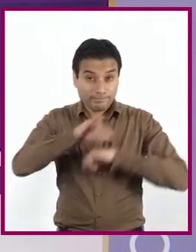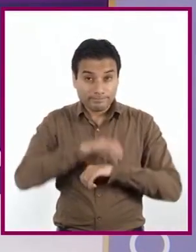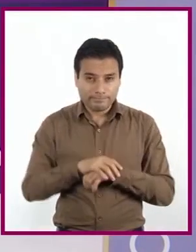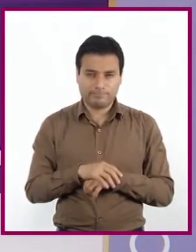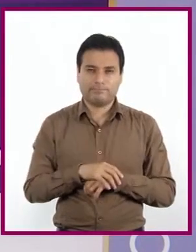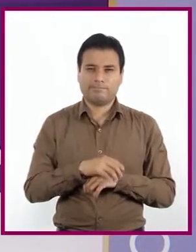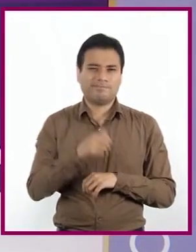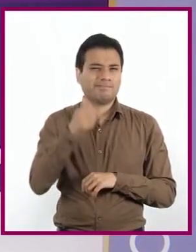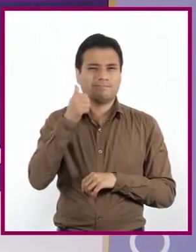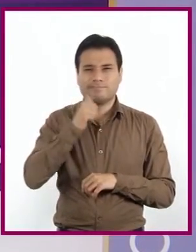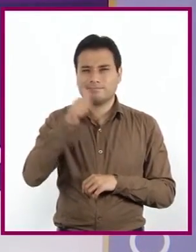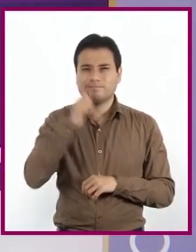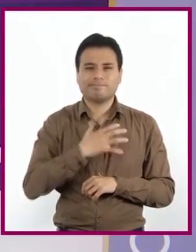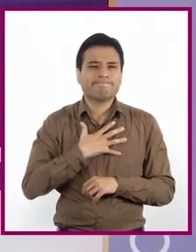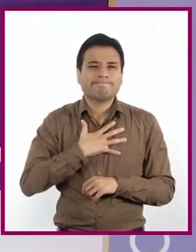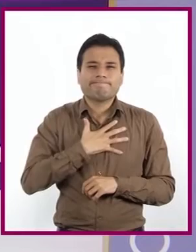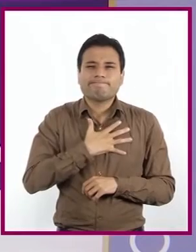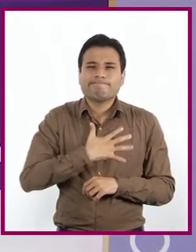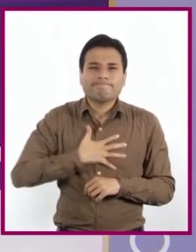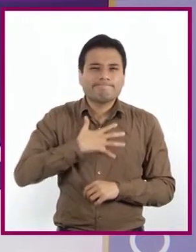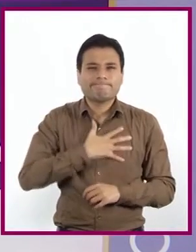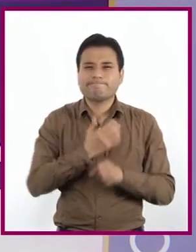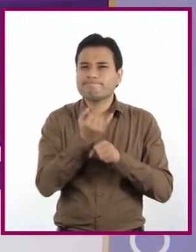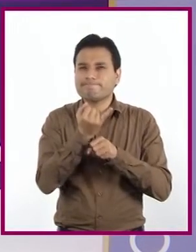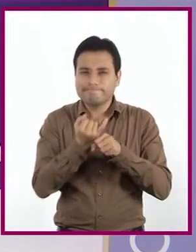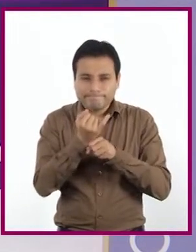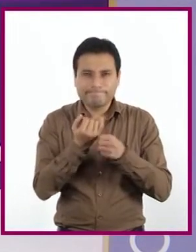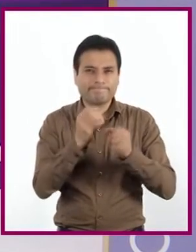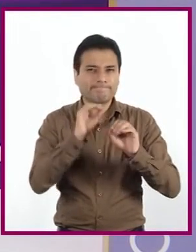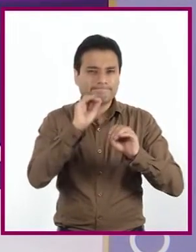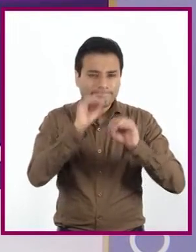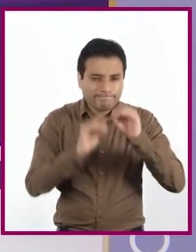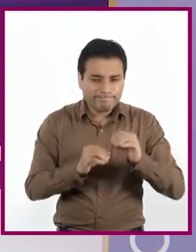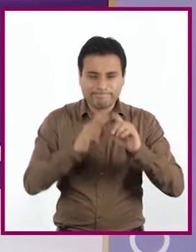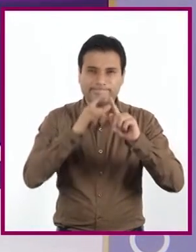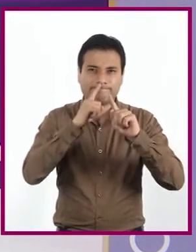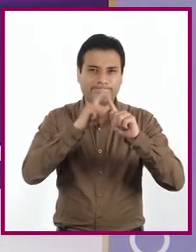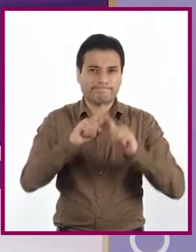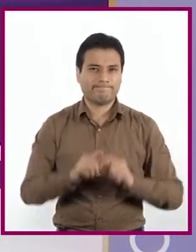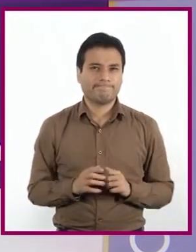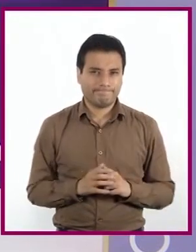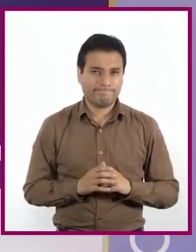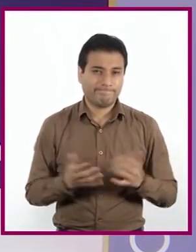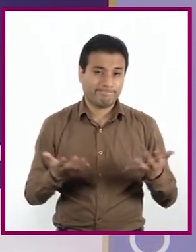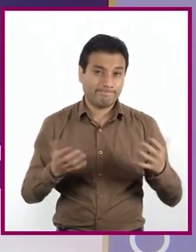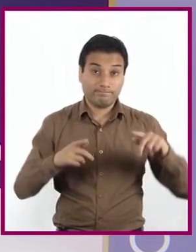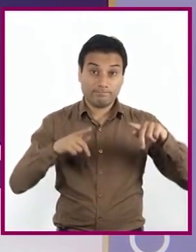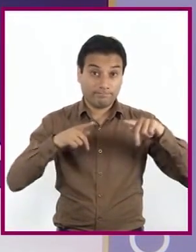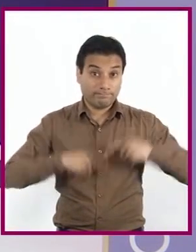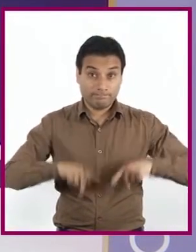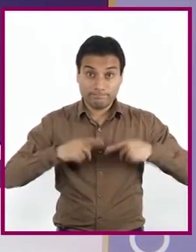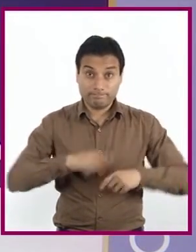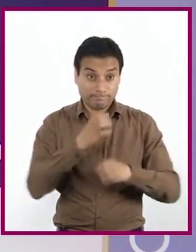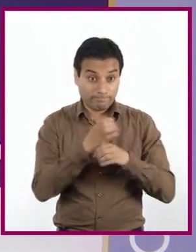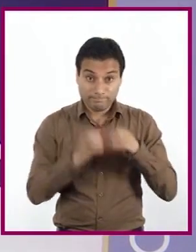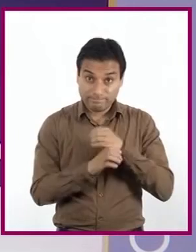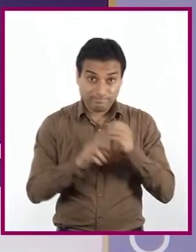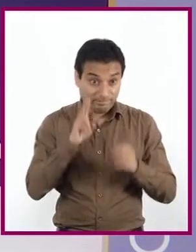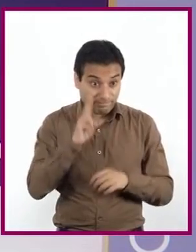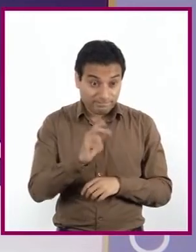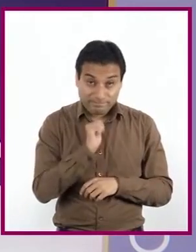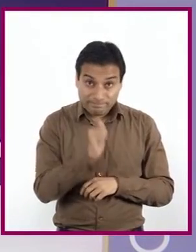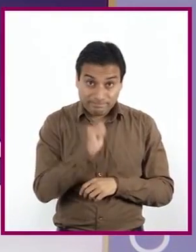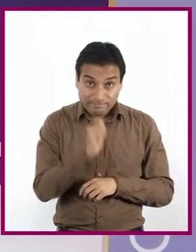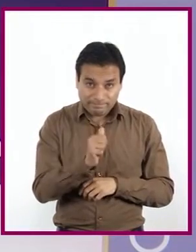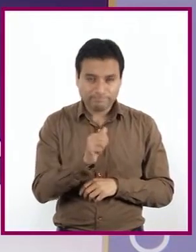actividades experimentales y la construcción de modelos para explicar lo que no es perceptible a la vista. Seamos felices y